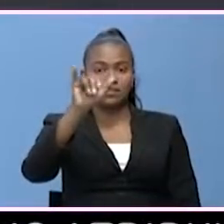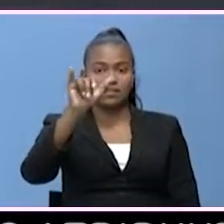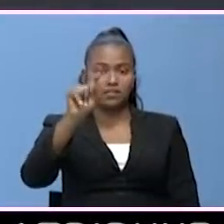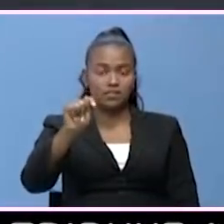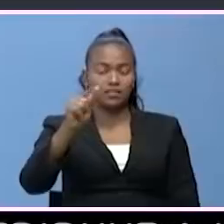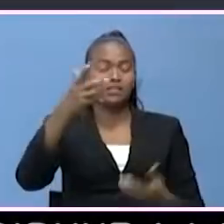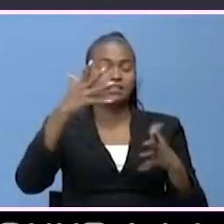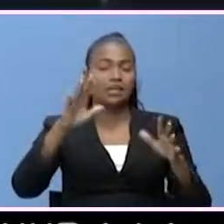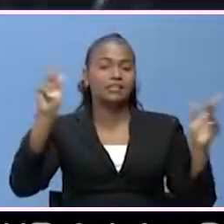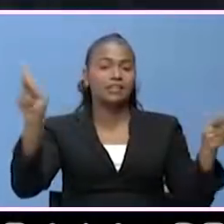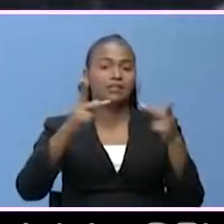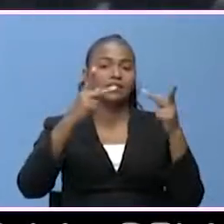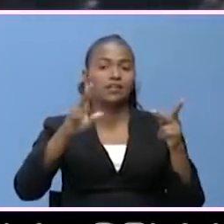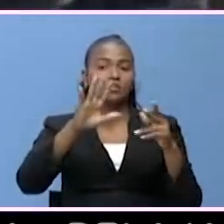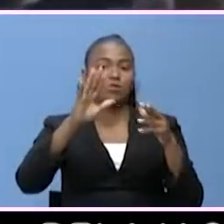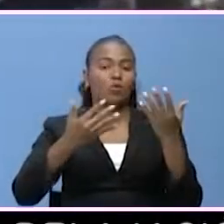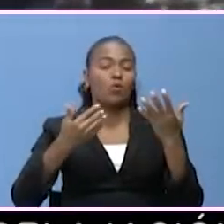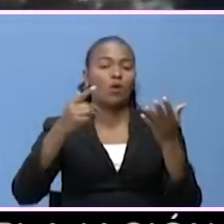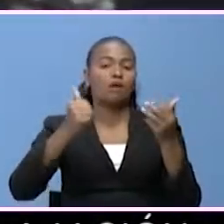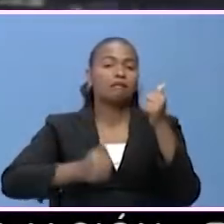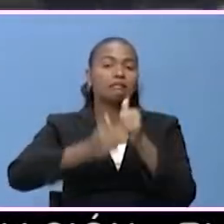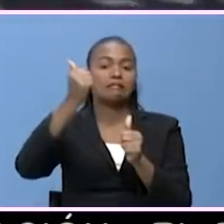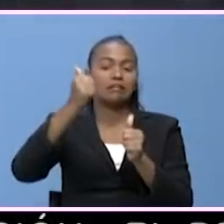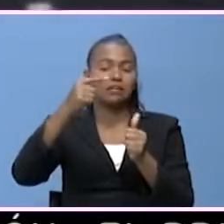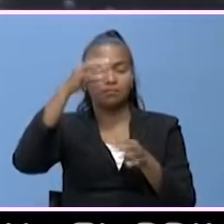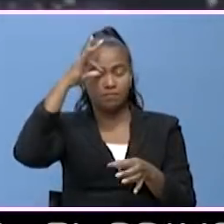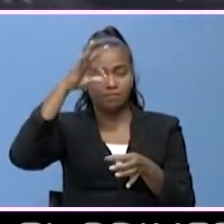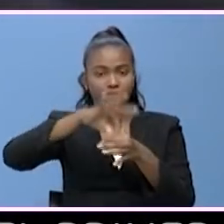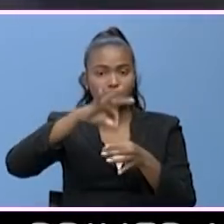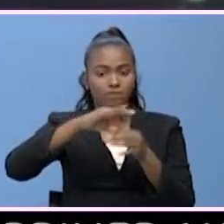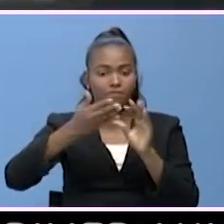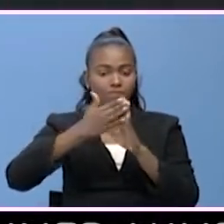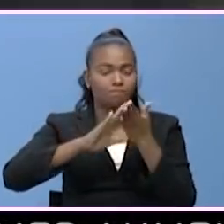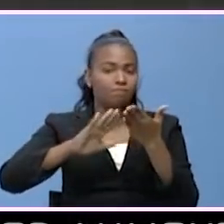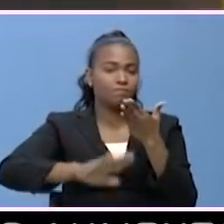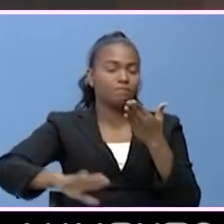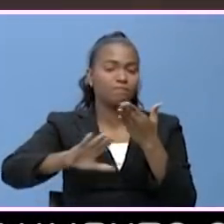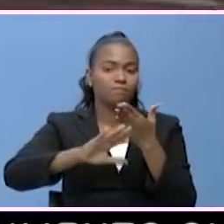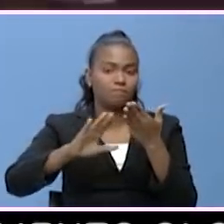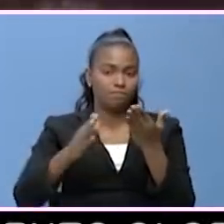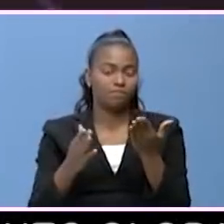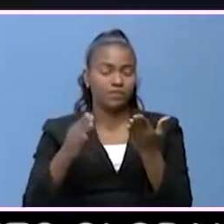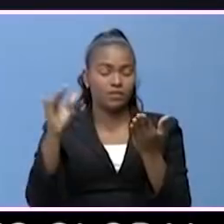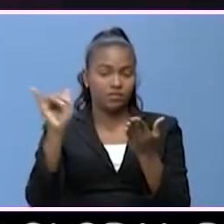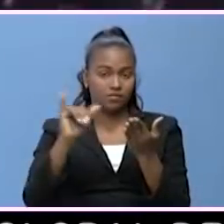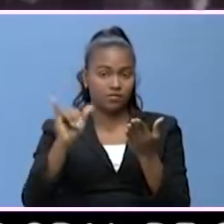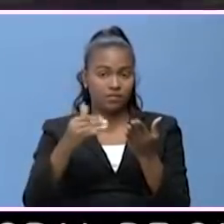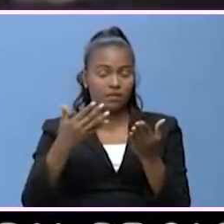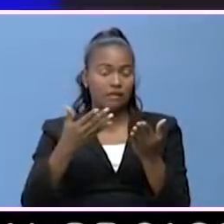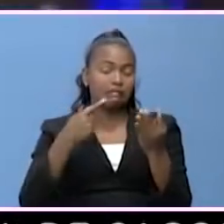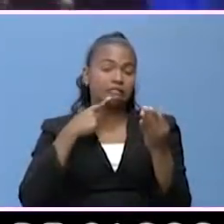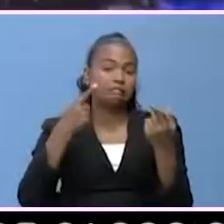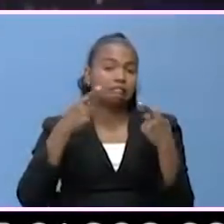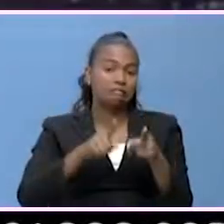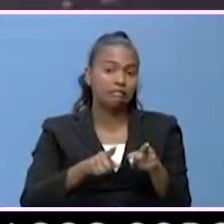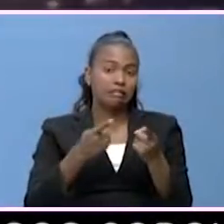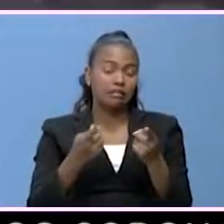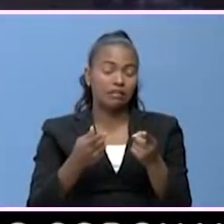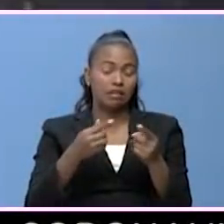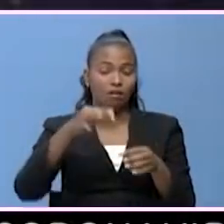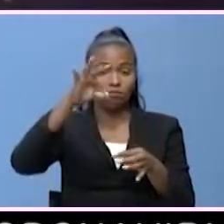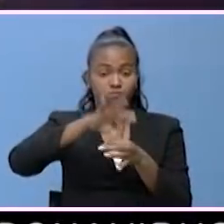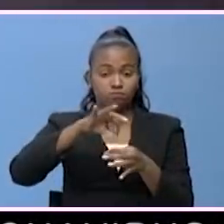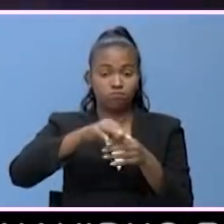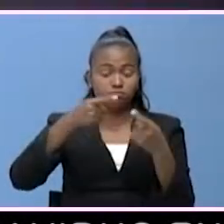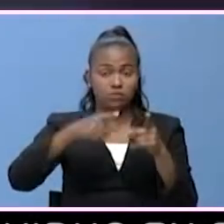ya celebra su virtual victoria en las elecciones municipales y legislativas, a pesar de que el ente